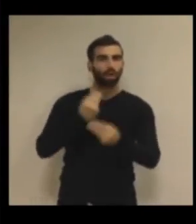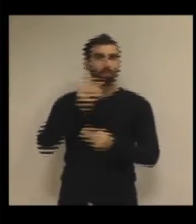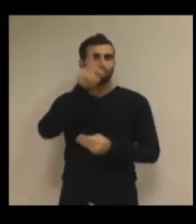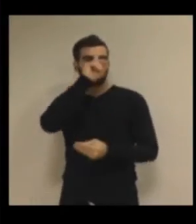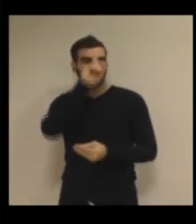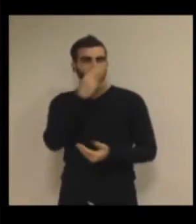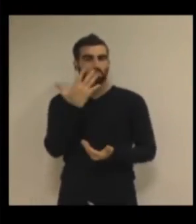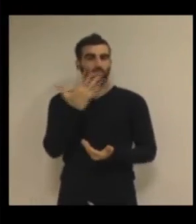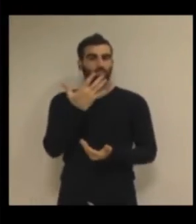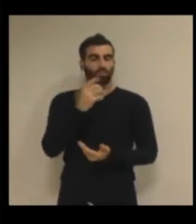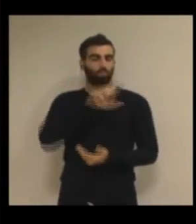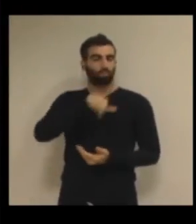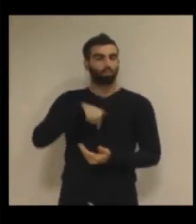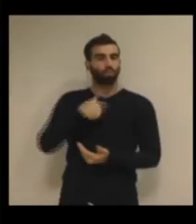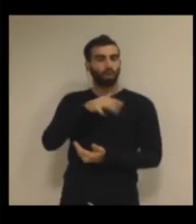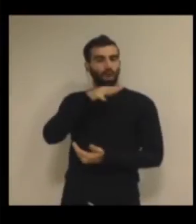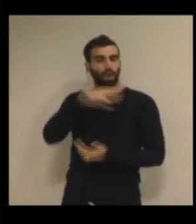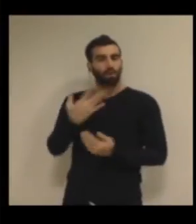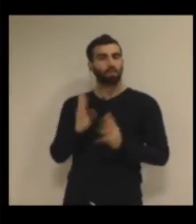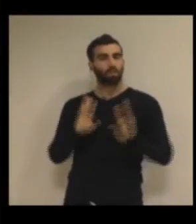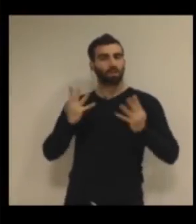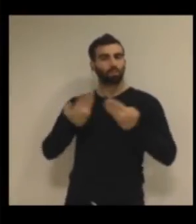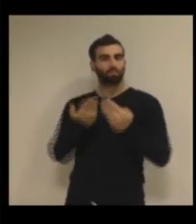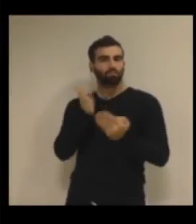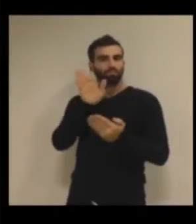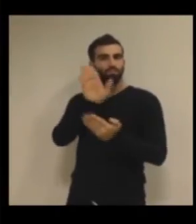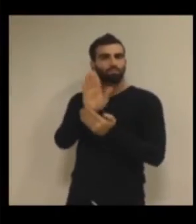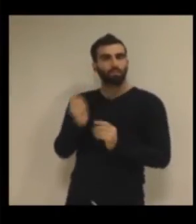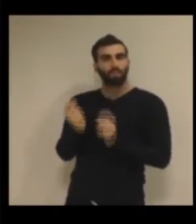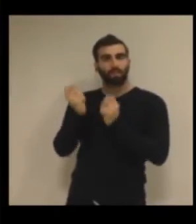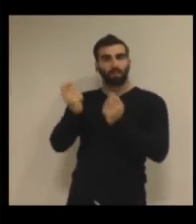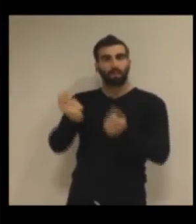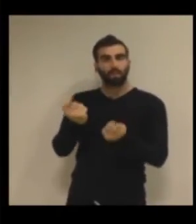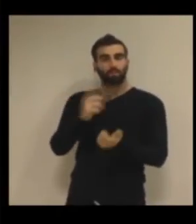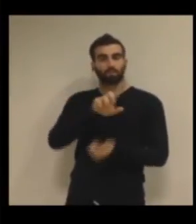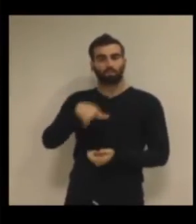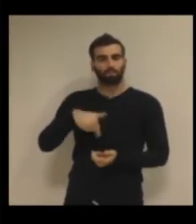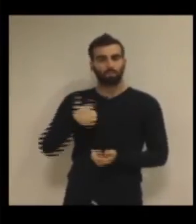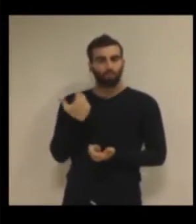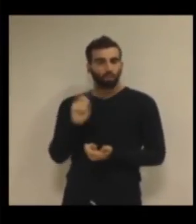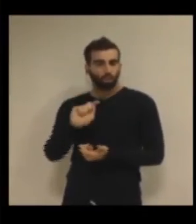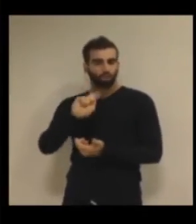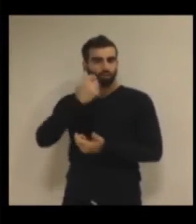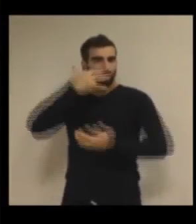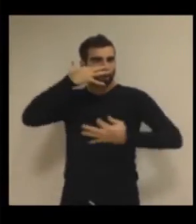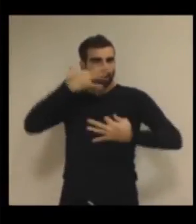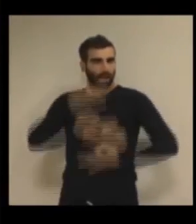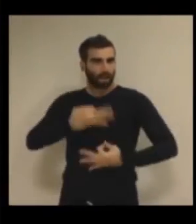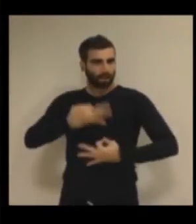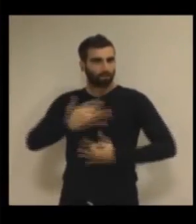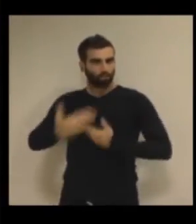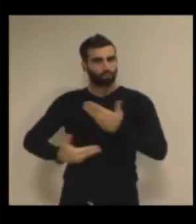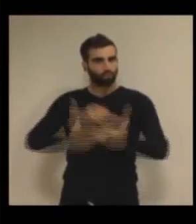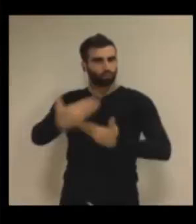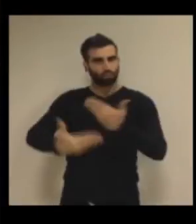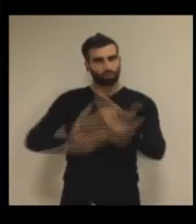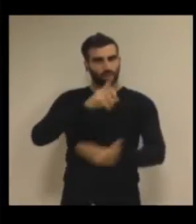vamos a implantarlo en nuestra cartera y vamos a hacer que esto sea real y que tenga futuro.